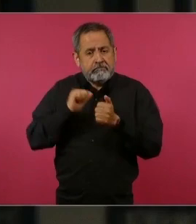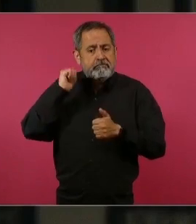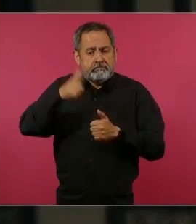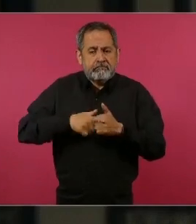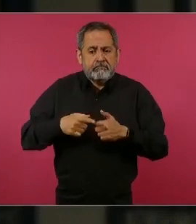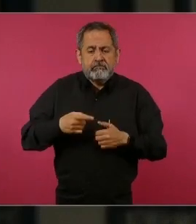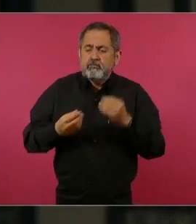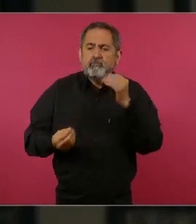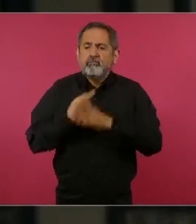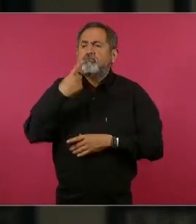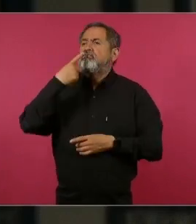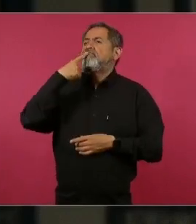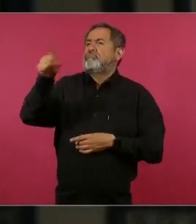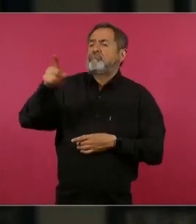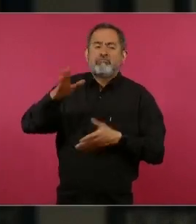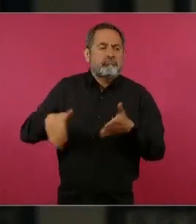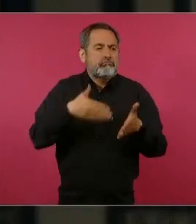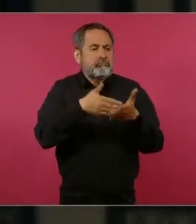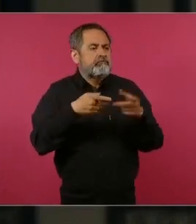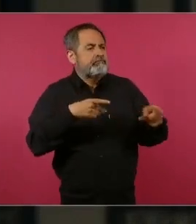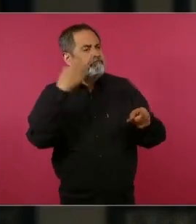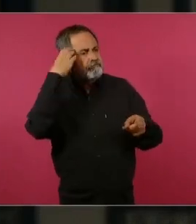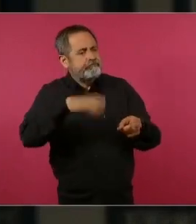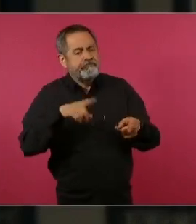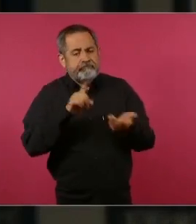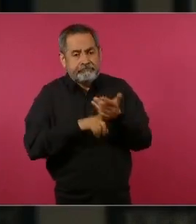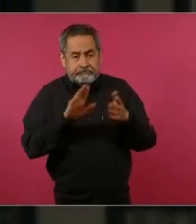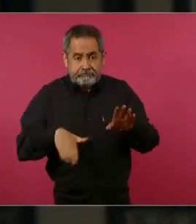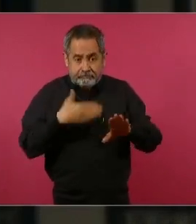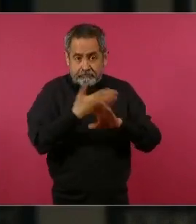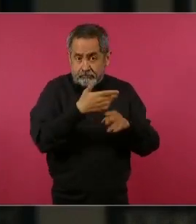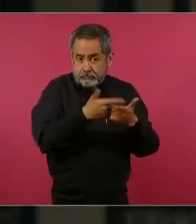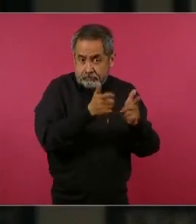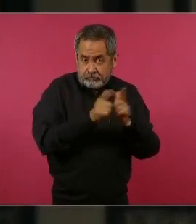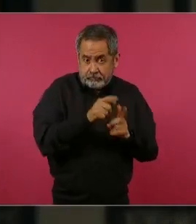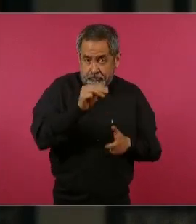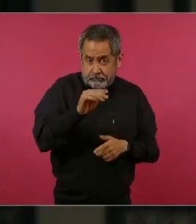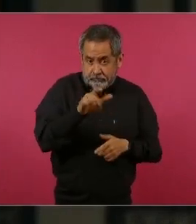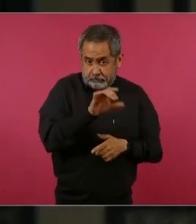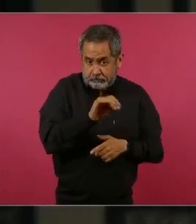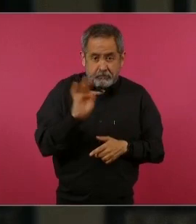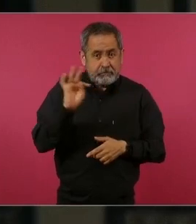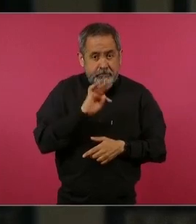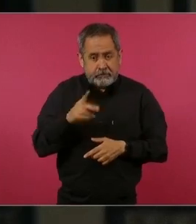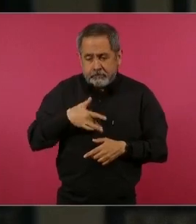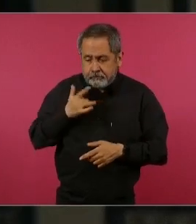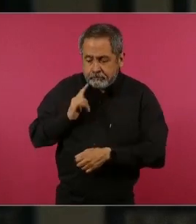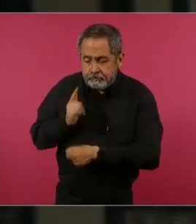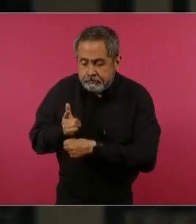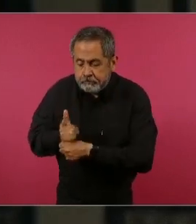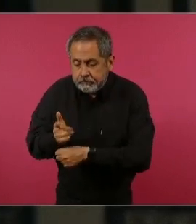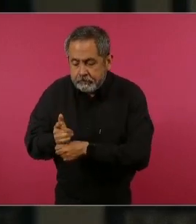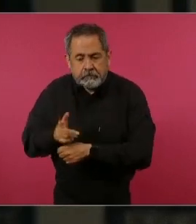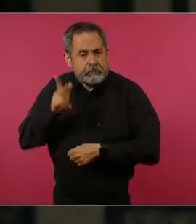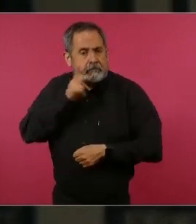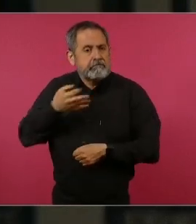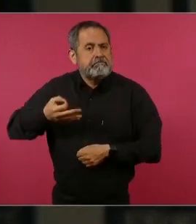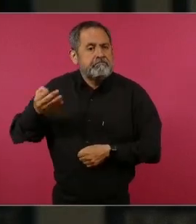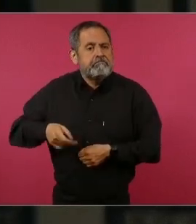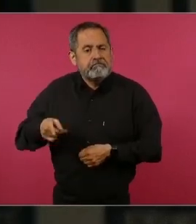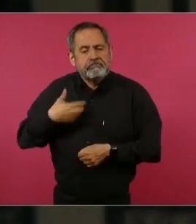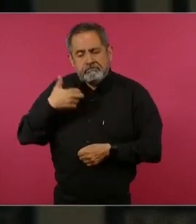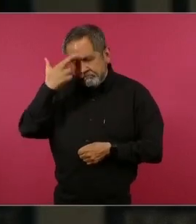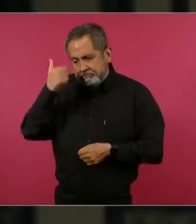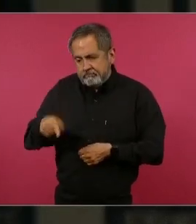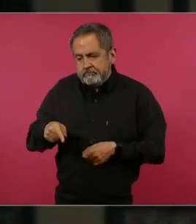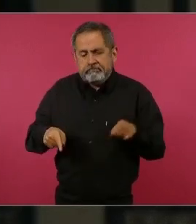presentaran nuevas denuncias por acción criminal en caso de que la autoridad así lo determinara, si se pudiera comprobar esa hipótesis